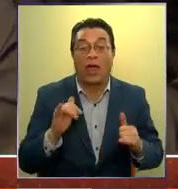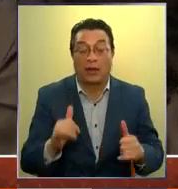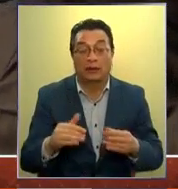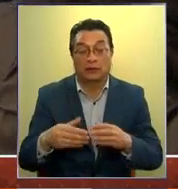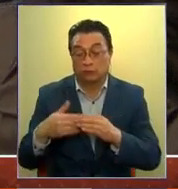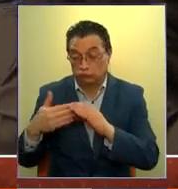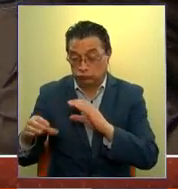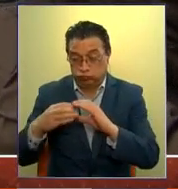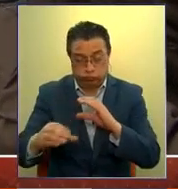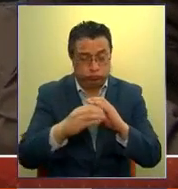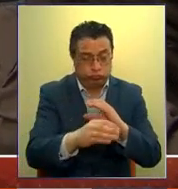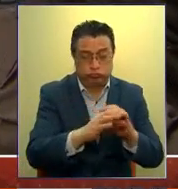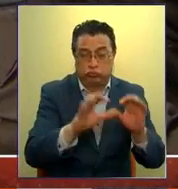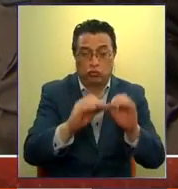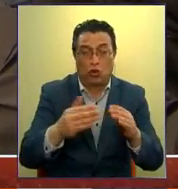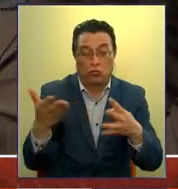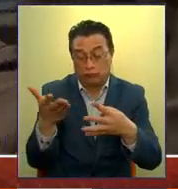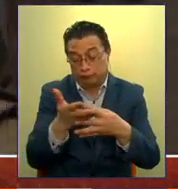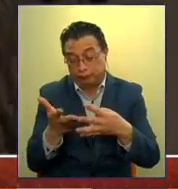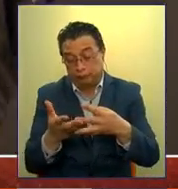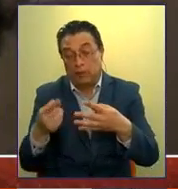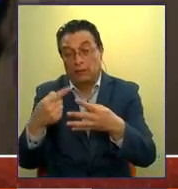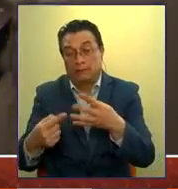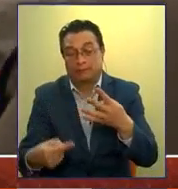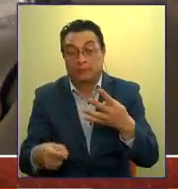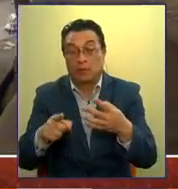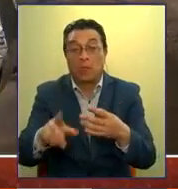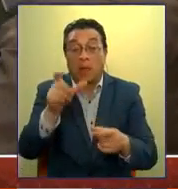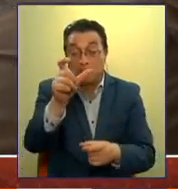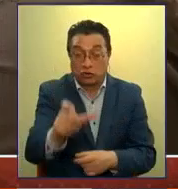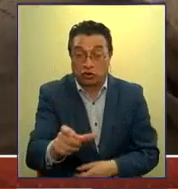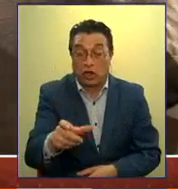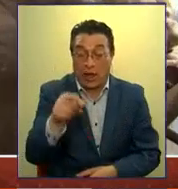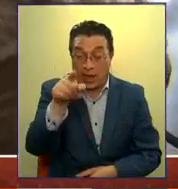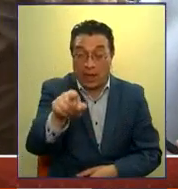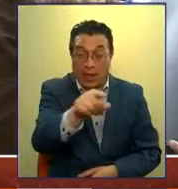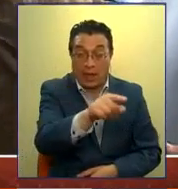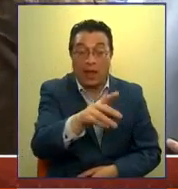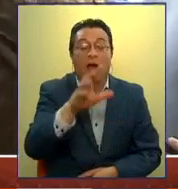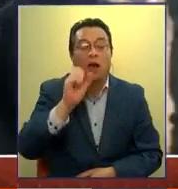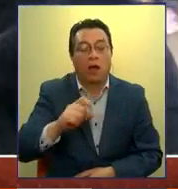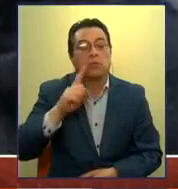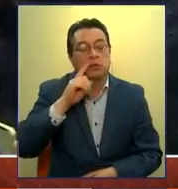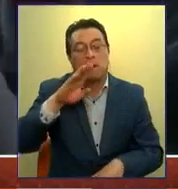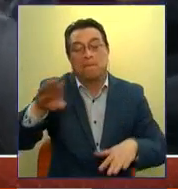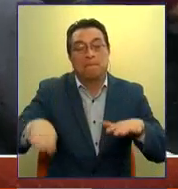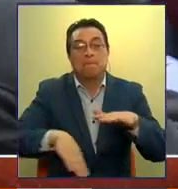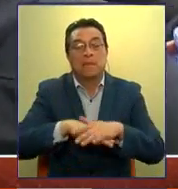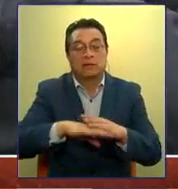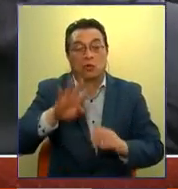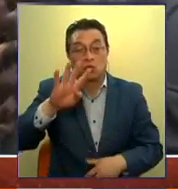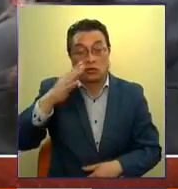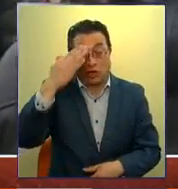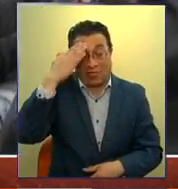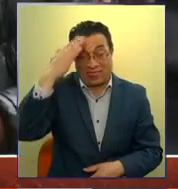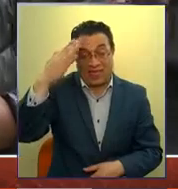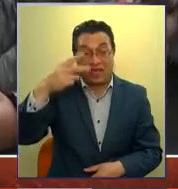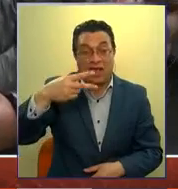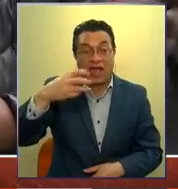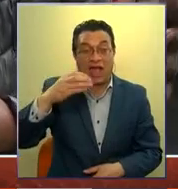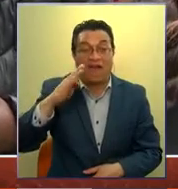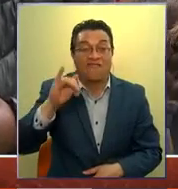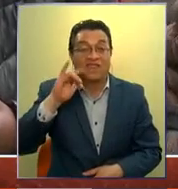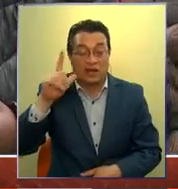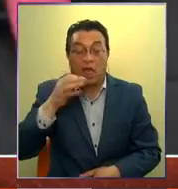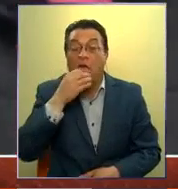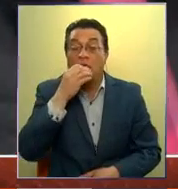forma equitativa entre las distintas alternativas. Entonces, a la persona le va a llegar, en un máximo de 4 días o bien más, un mensaje